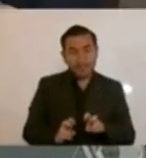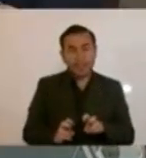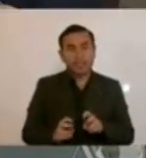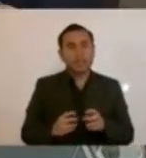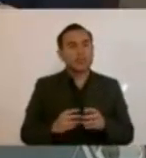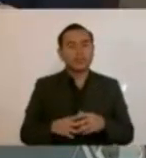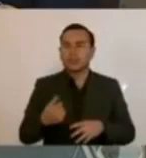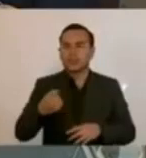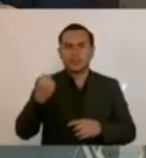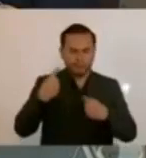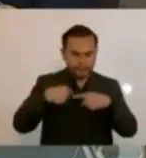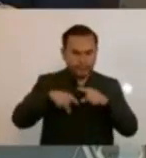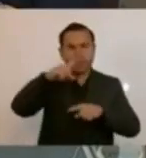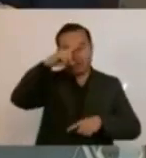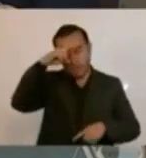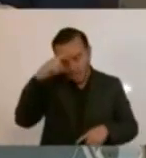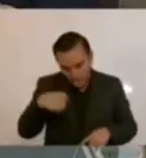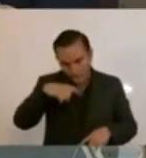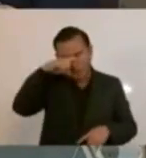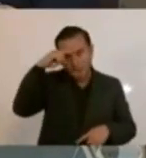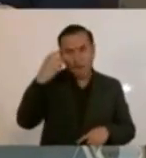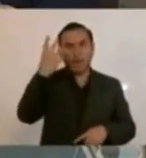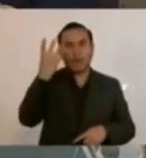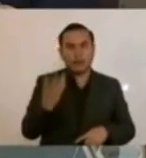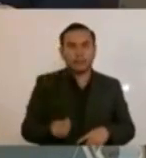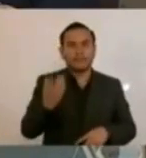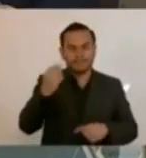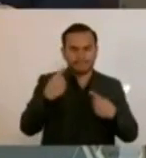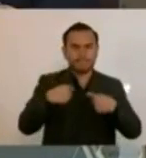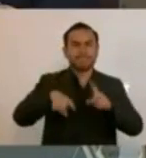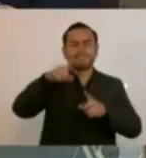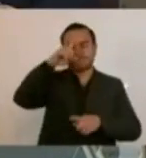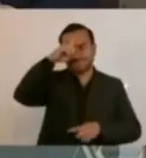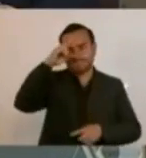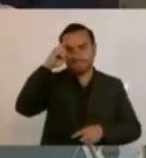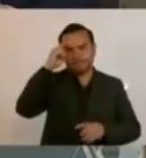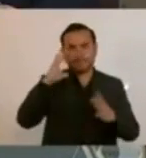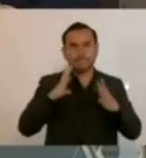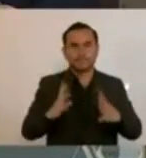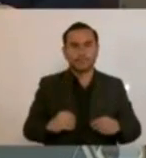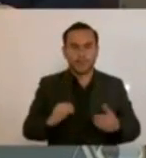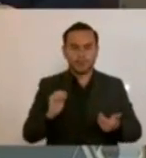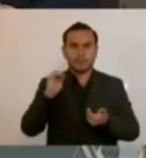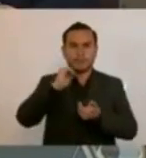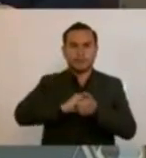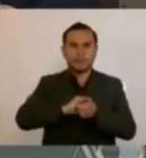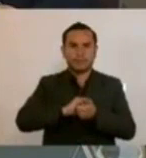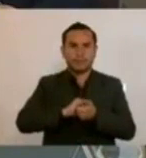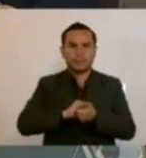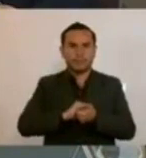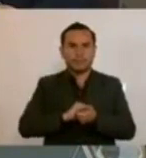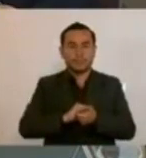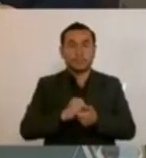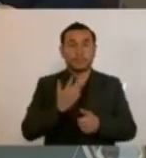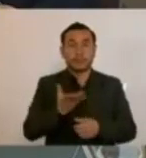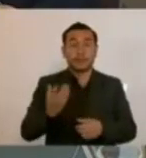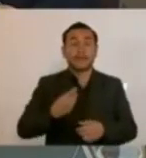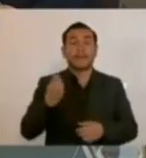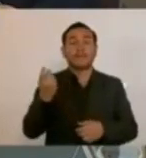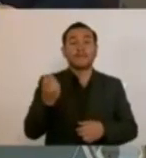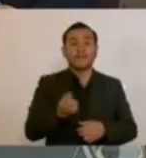y hemos estado trabajándolo día a día, así que seguiremos trabajando con el gobierno mano a mano. Creo que la medida facilitará en